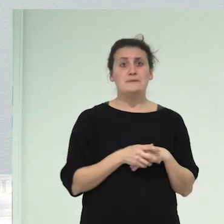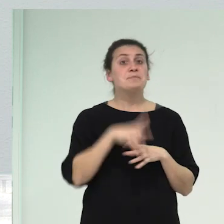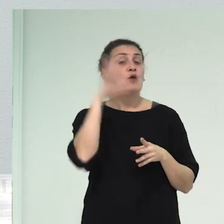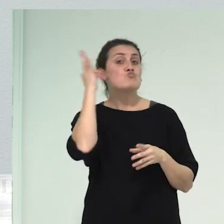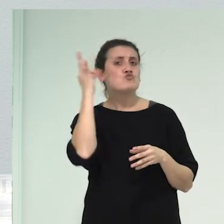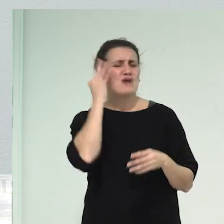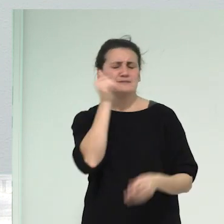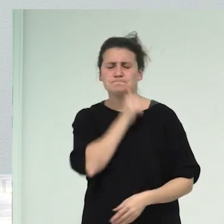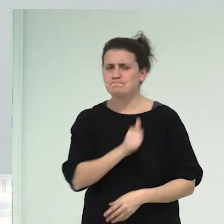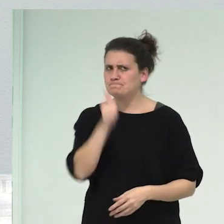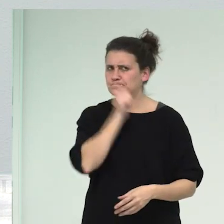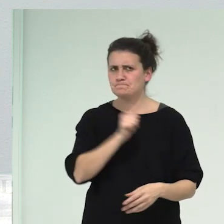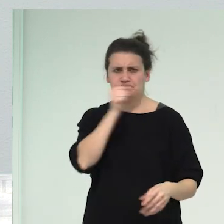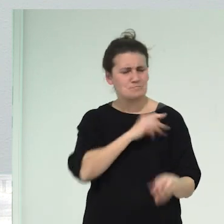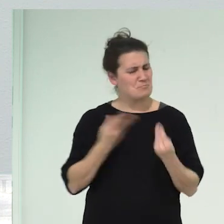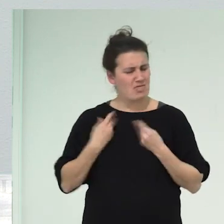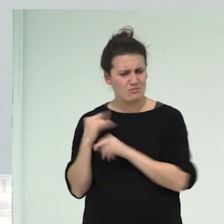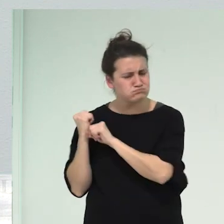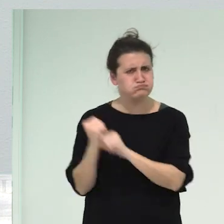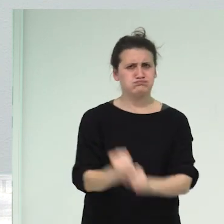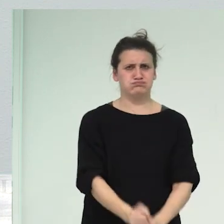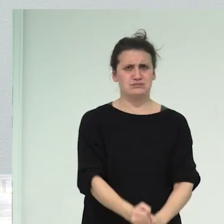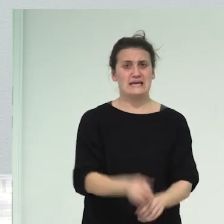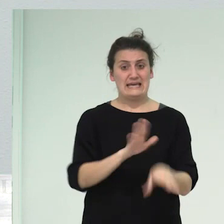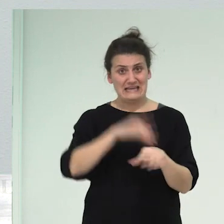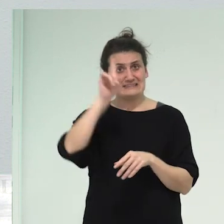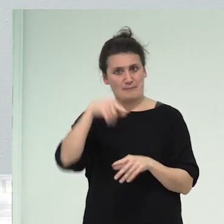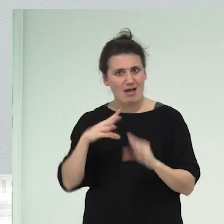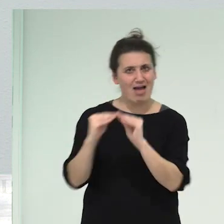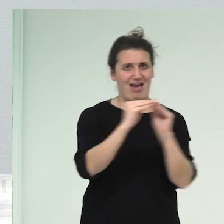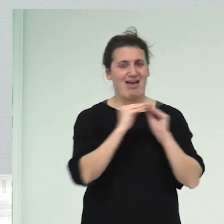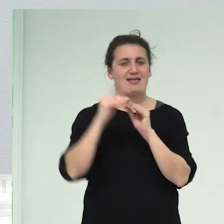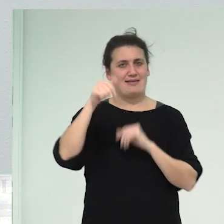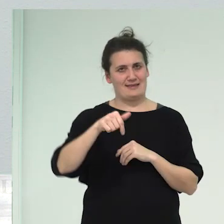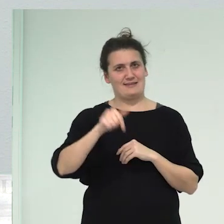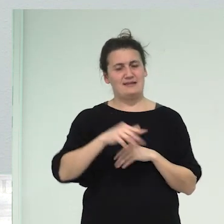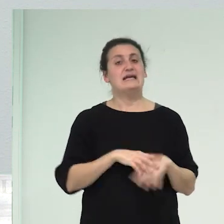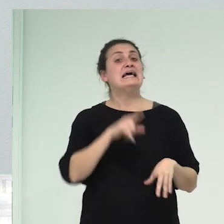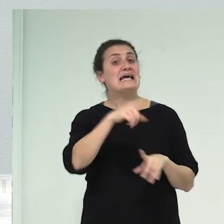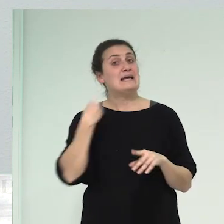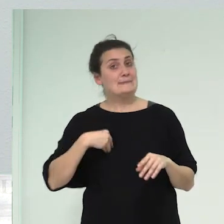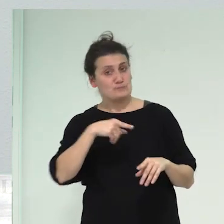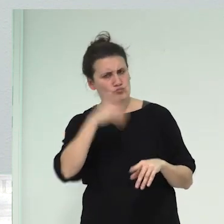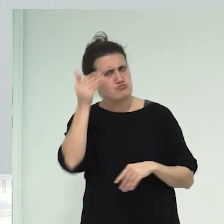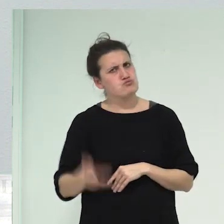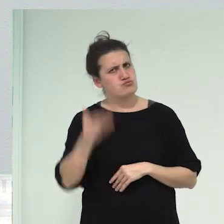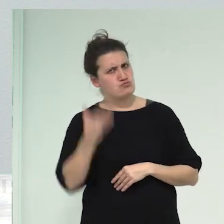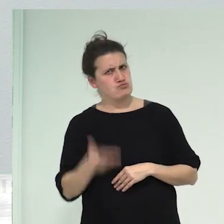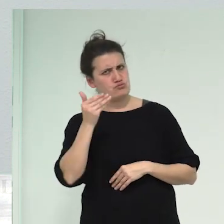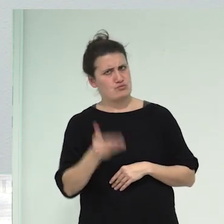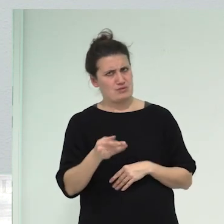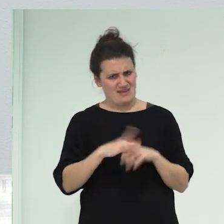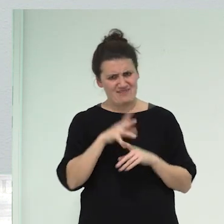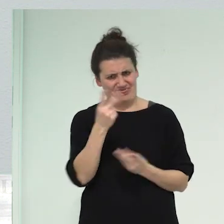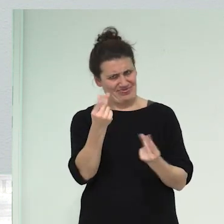que han resistido toda la vida y que las estamos poniendo también en común aquí, y que eso es muy importante y que hay que poner en